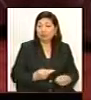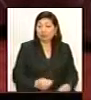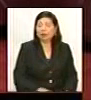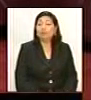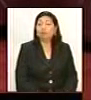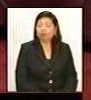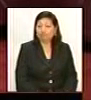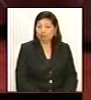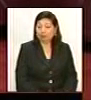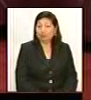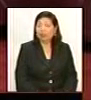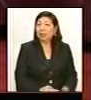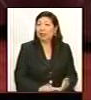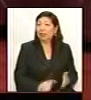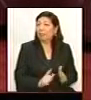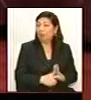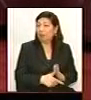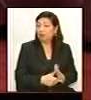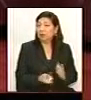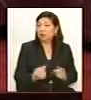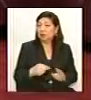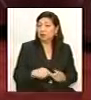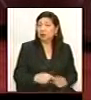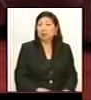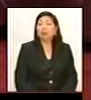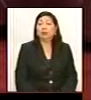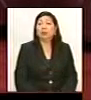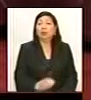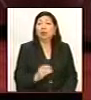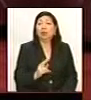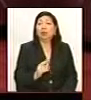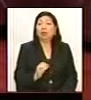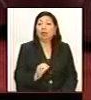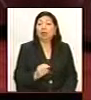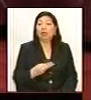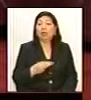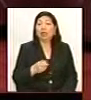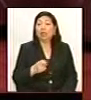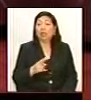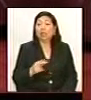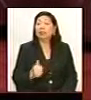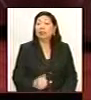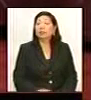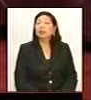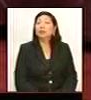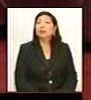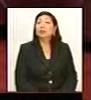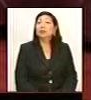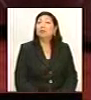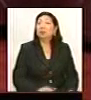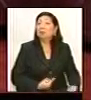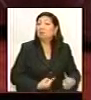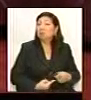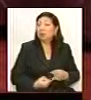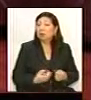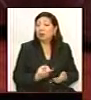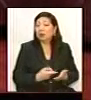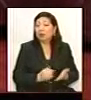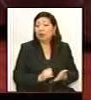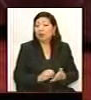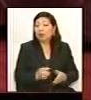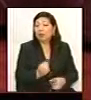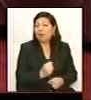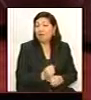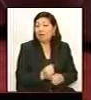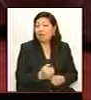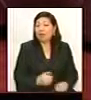Rehabilitativa, ¿no? Que fue después ingresó el señor Carlos Gastelú Herrera. Así es. Así es, ¿no? En un interinato, porque él